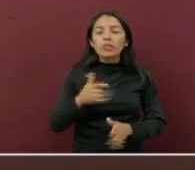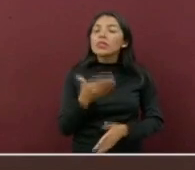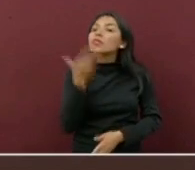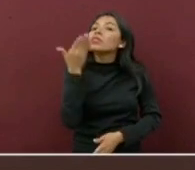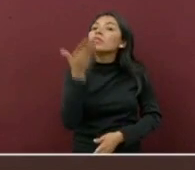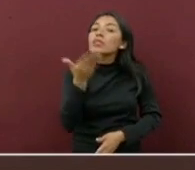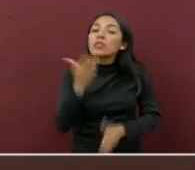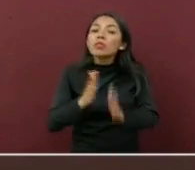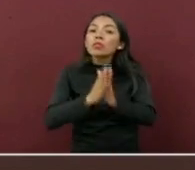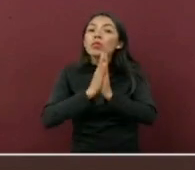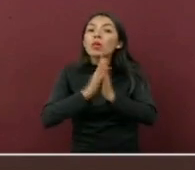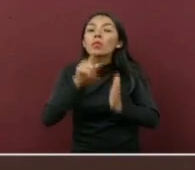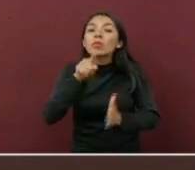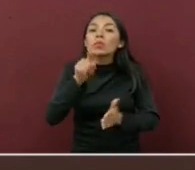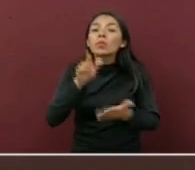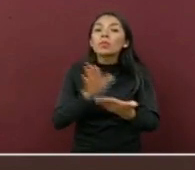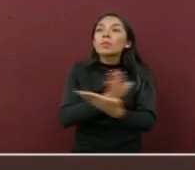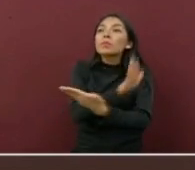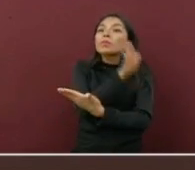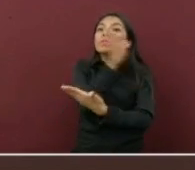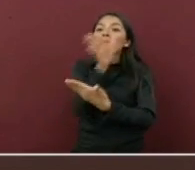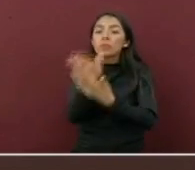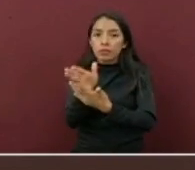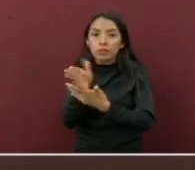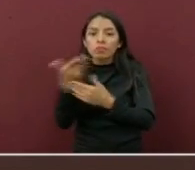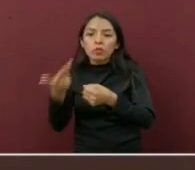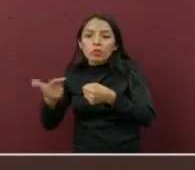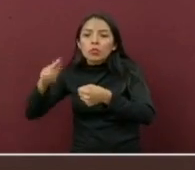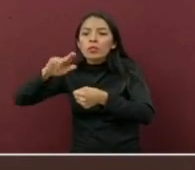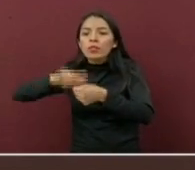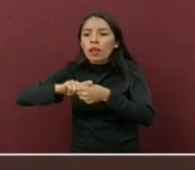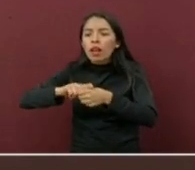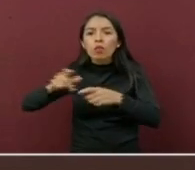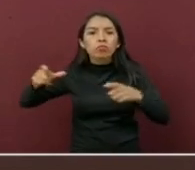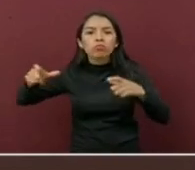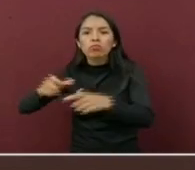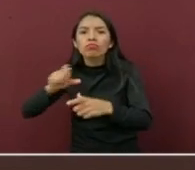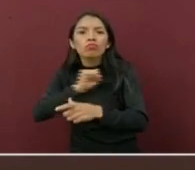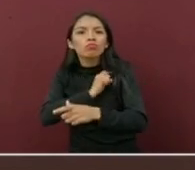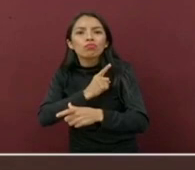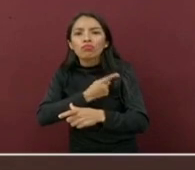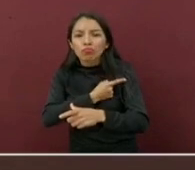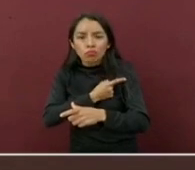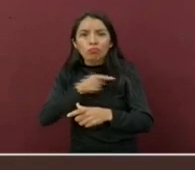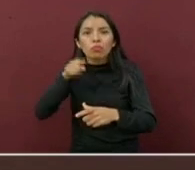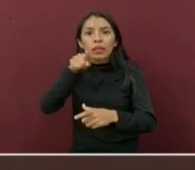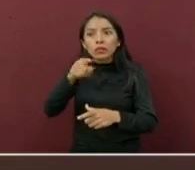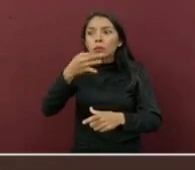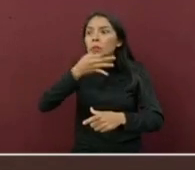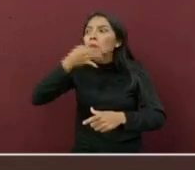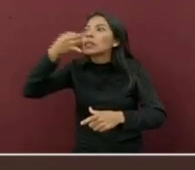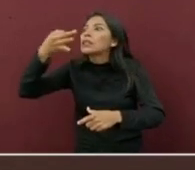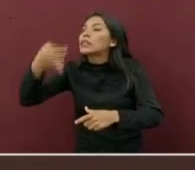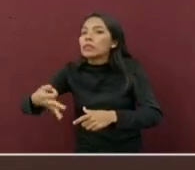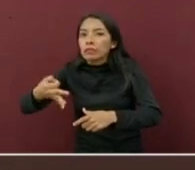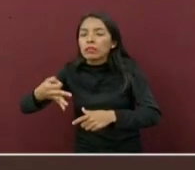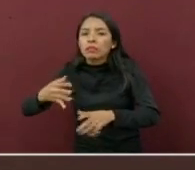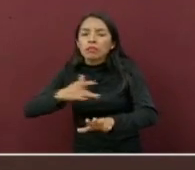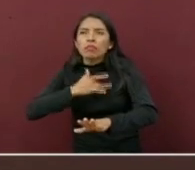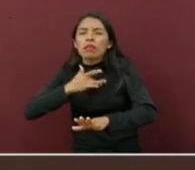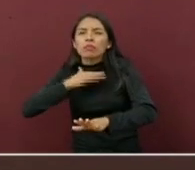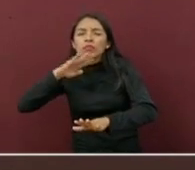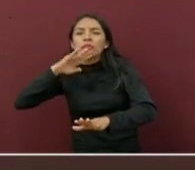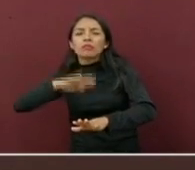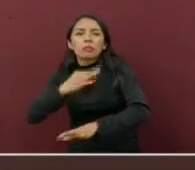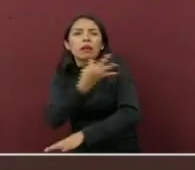acuda a su unidad médica más cercana para realizar el reporte recuerden